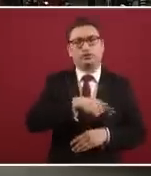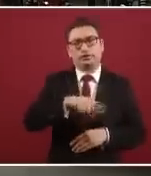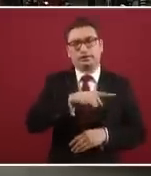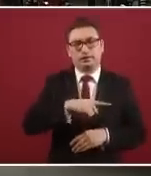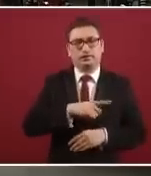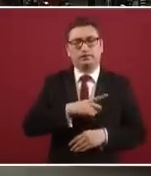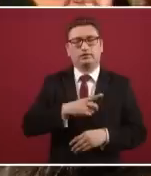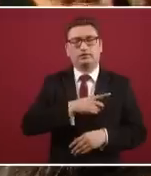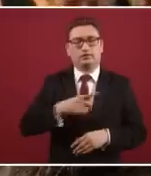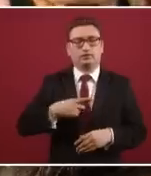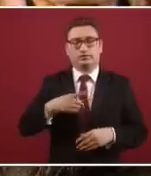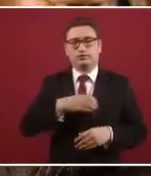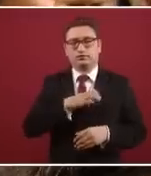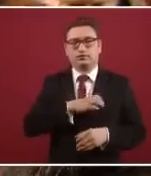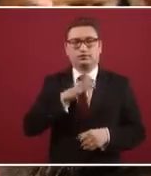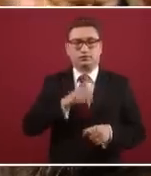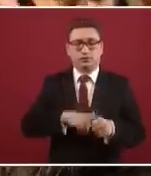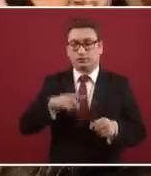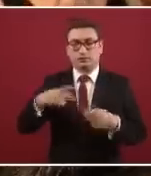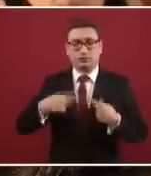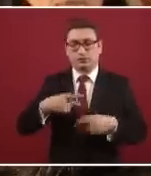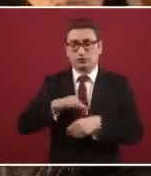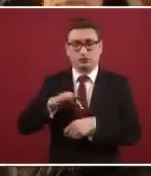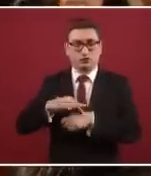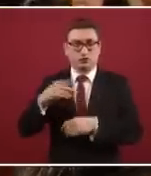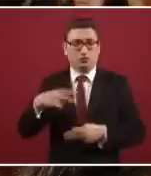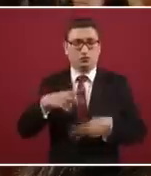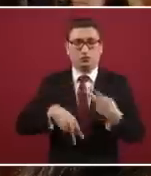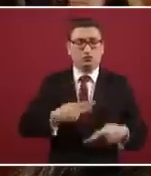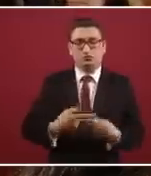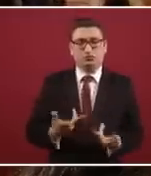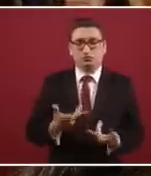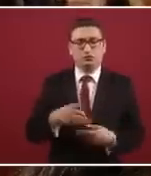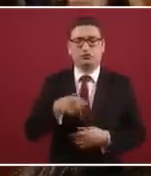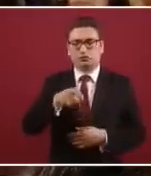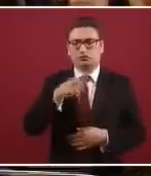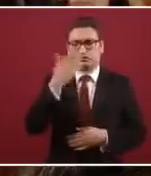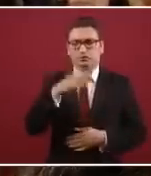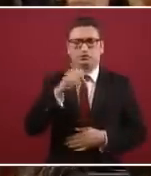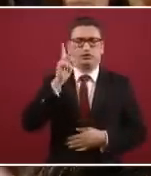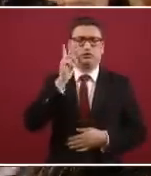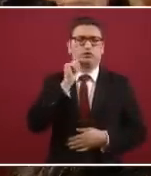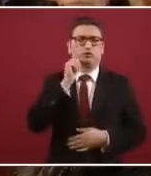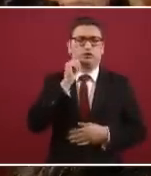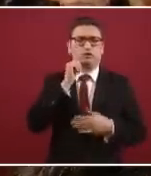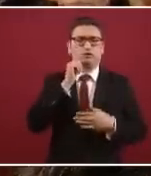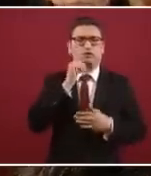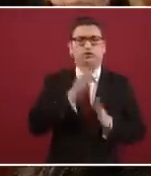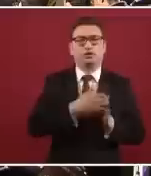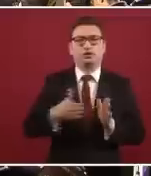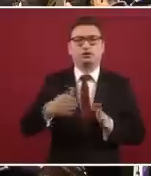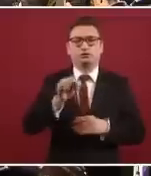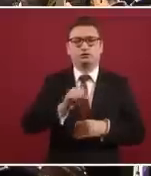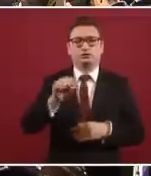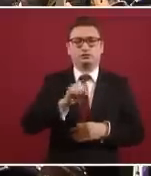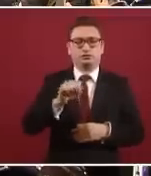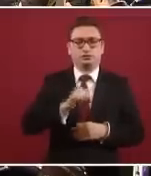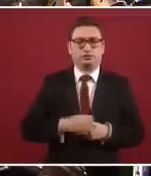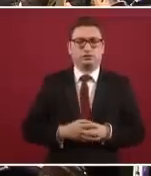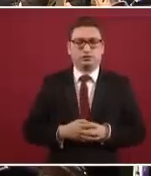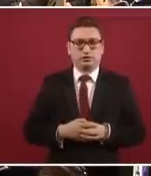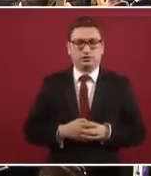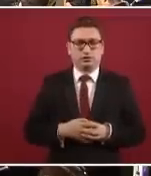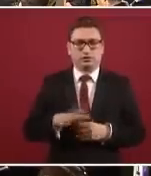que lleguen los especialistas a los hospitales. Usted está enterado de que mañana, de mañana al sábado, llega